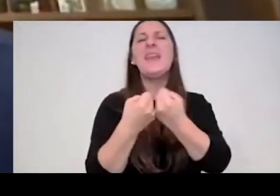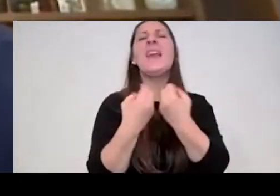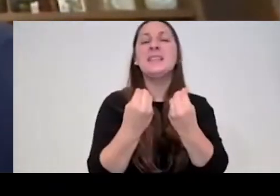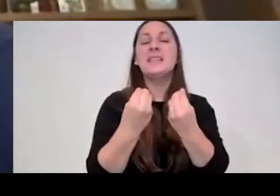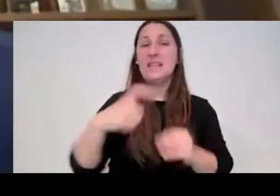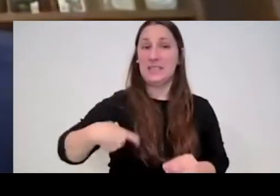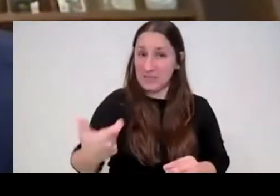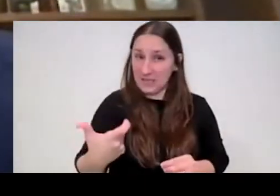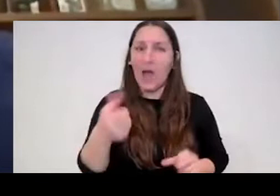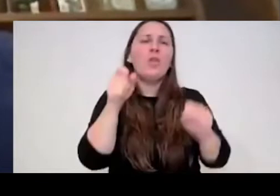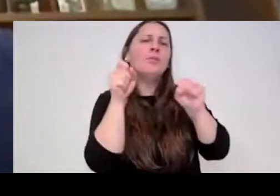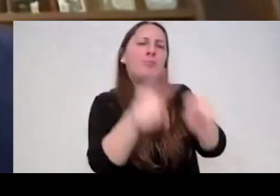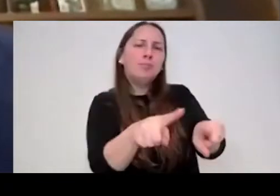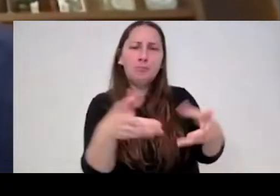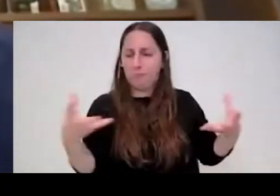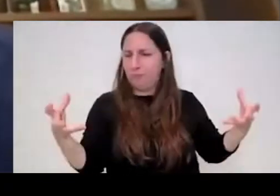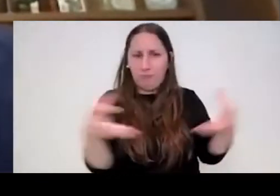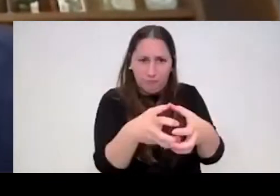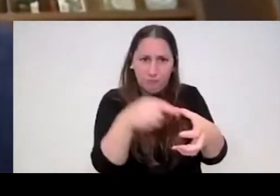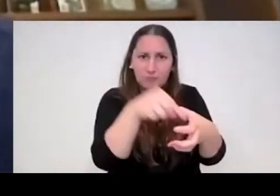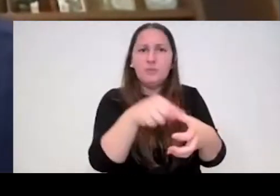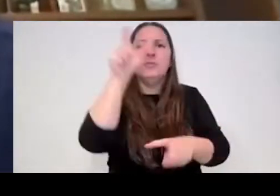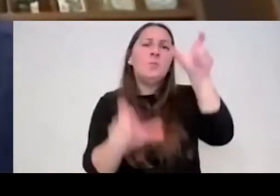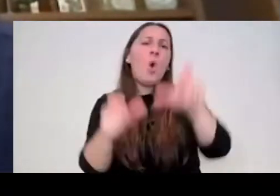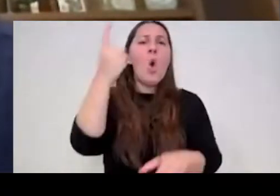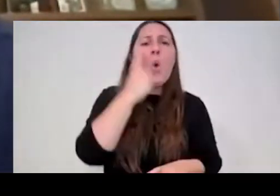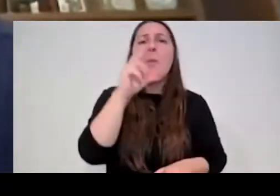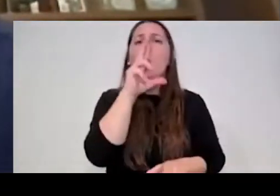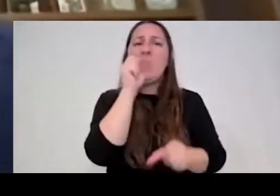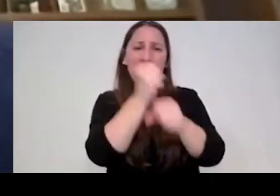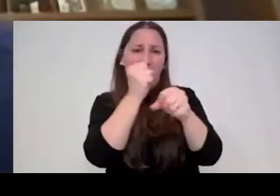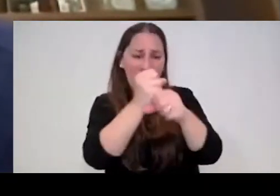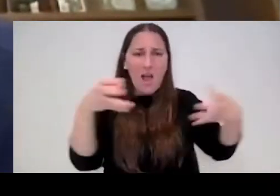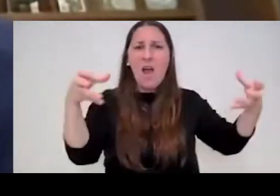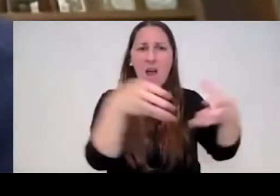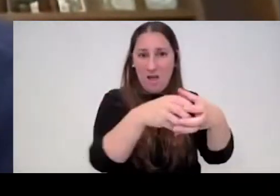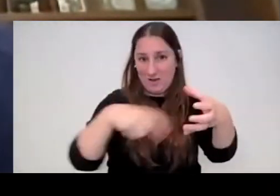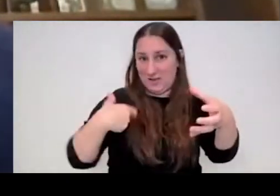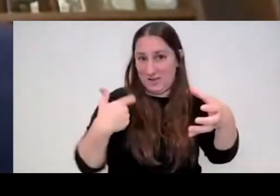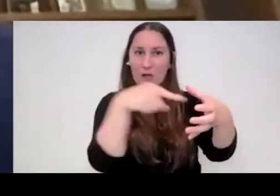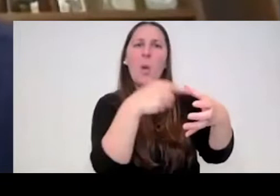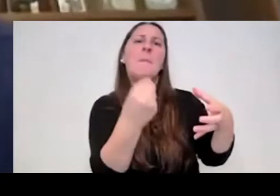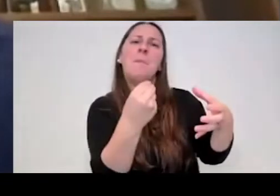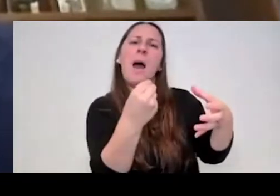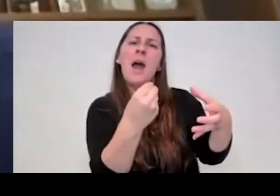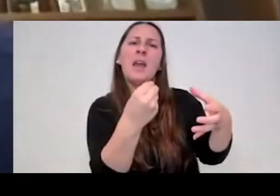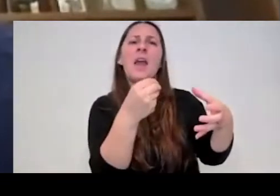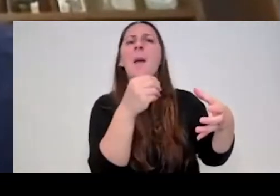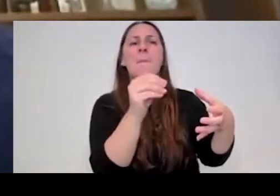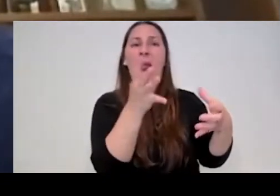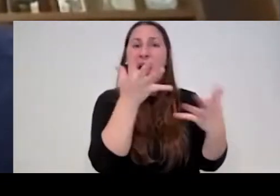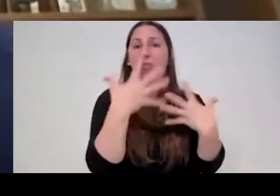un nucleamiento de trabajadores y trabajadoras, precisamente ¿para qué? Para la defensa y el mejoramiento